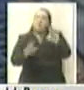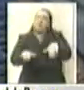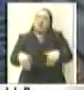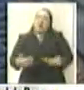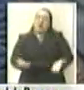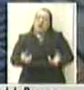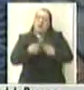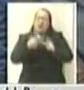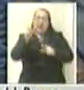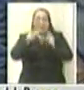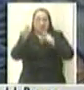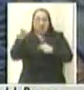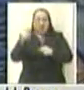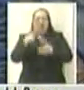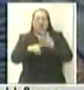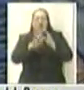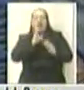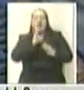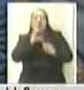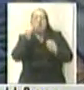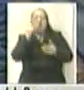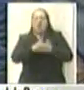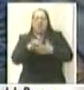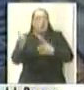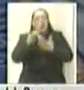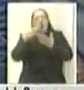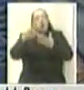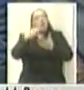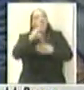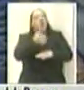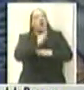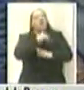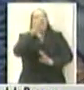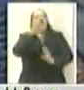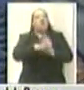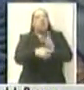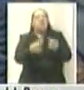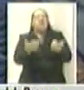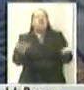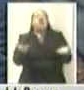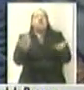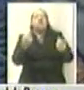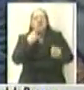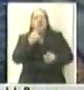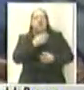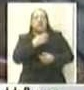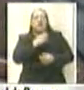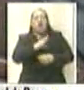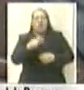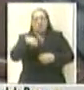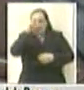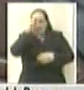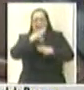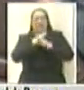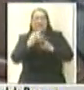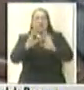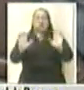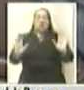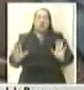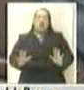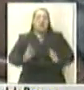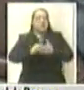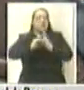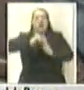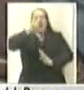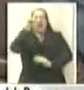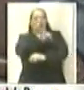sentido, aquella que es cuestionable porque no auditó los fondos, Señor, de la Procuraduría del Estado, defensores, las más